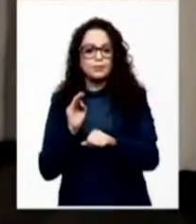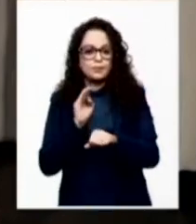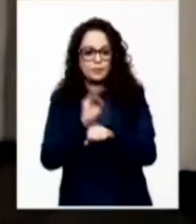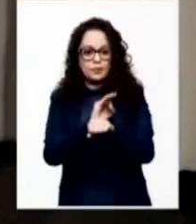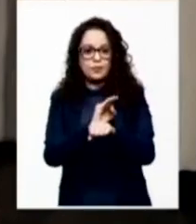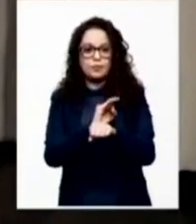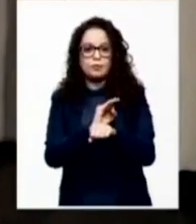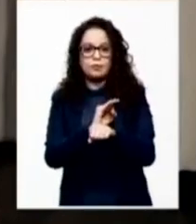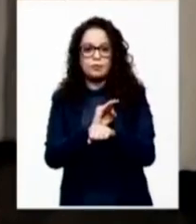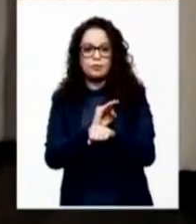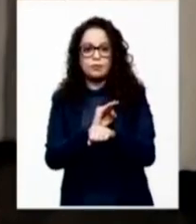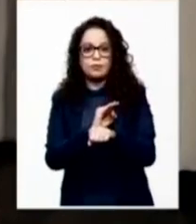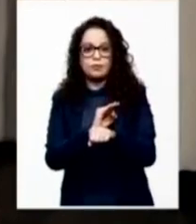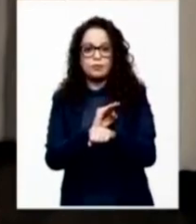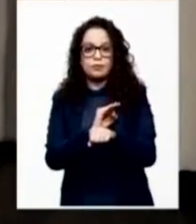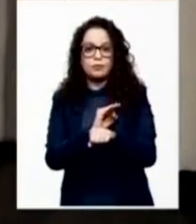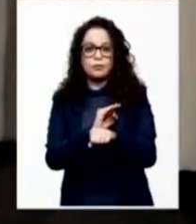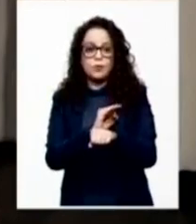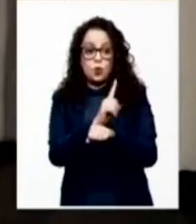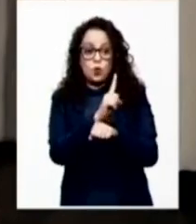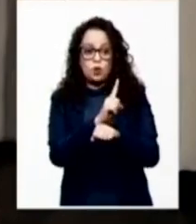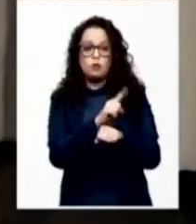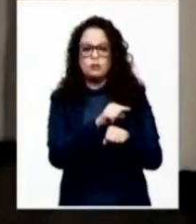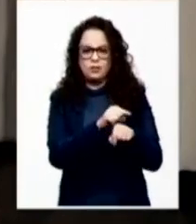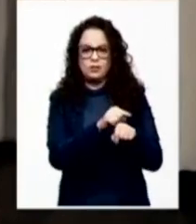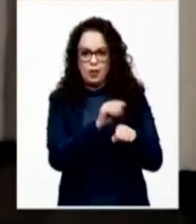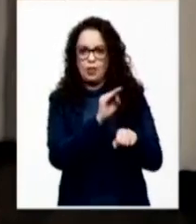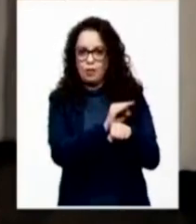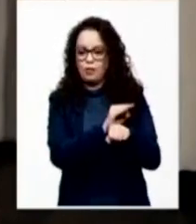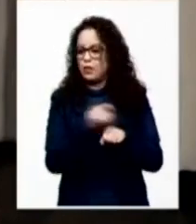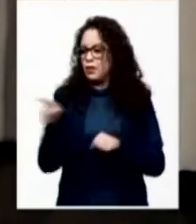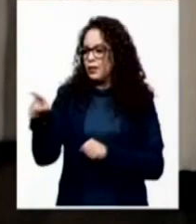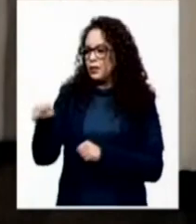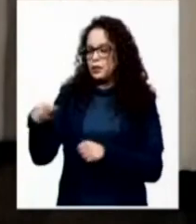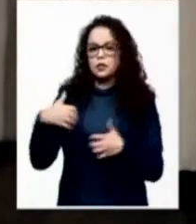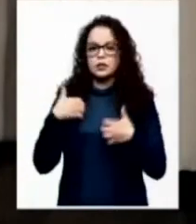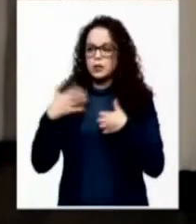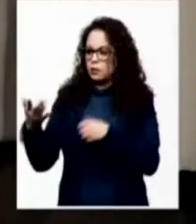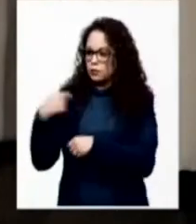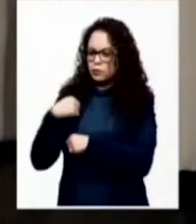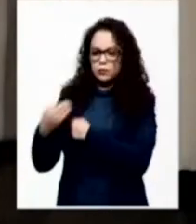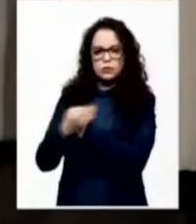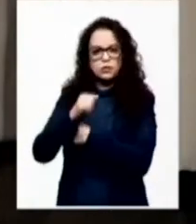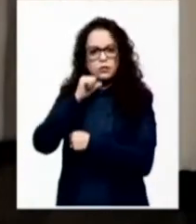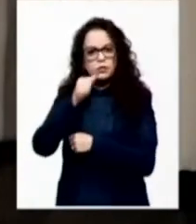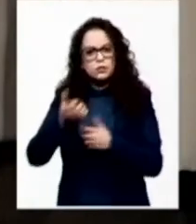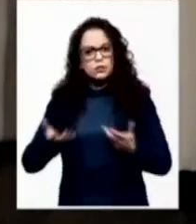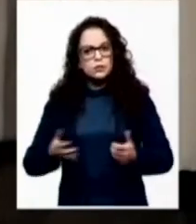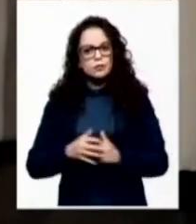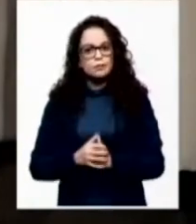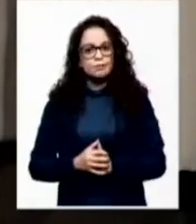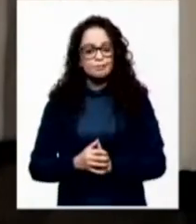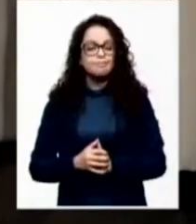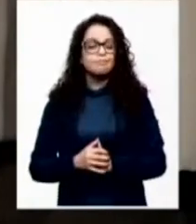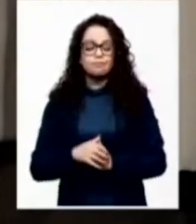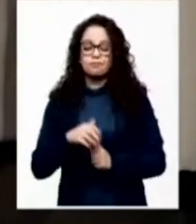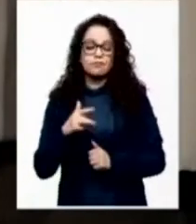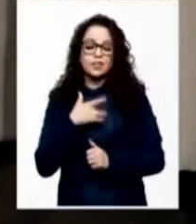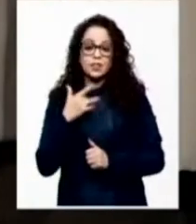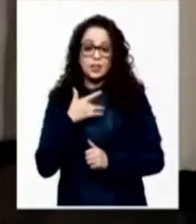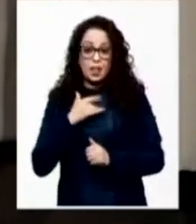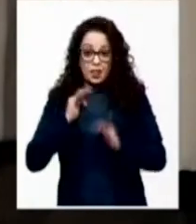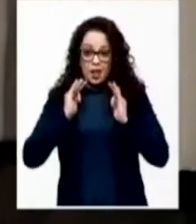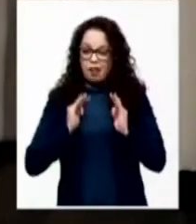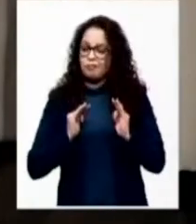que pierde que podrá atribuir esa derrota a razones meta jurídicas incluso de corrupción